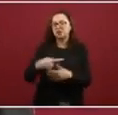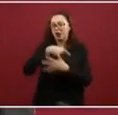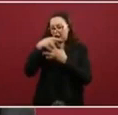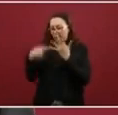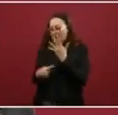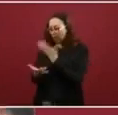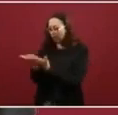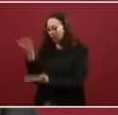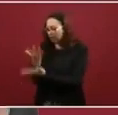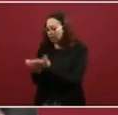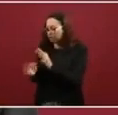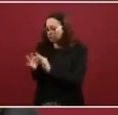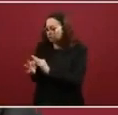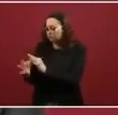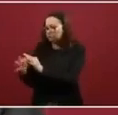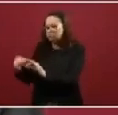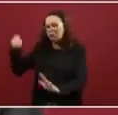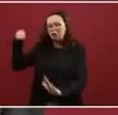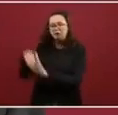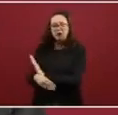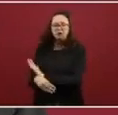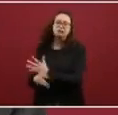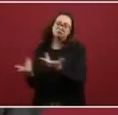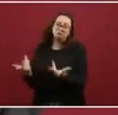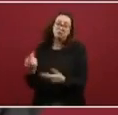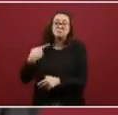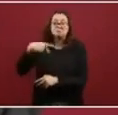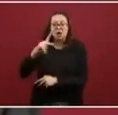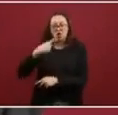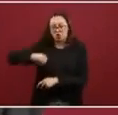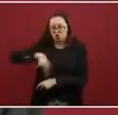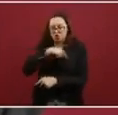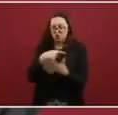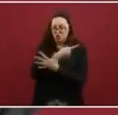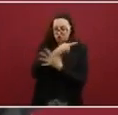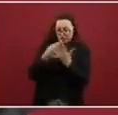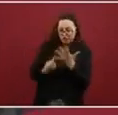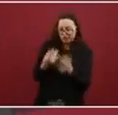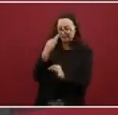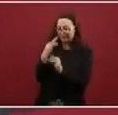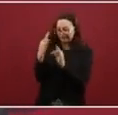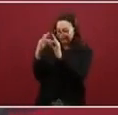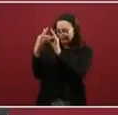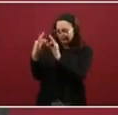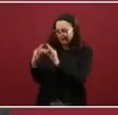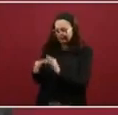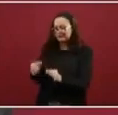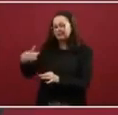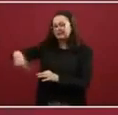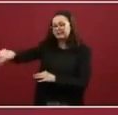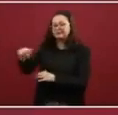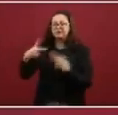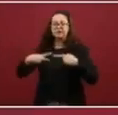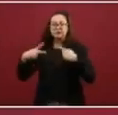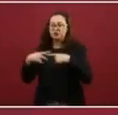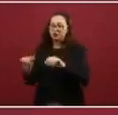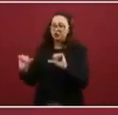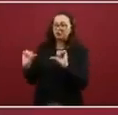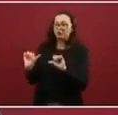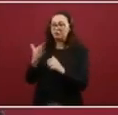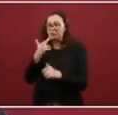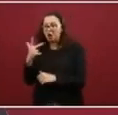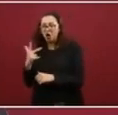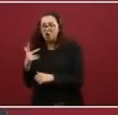tenemos éxito, por lógica, el número de personas esperando por su trámite de asilo tendería a